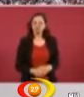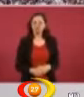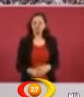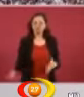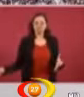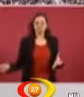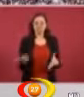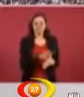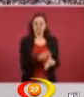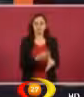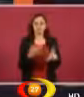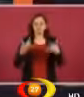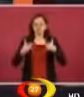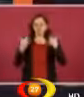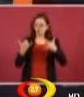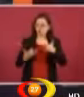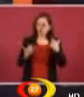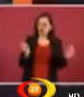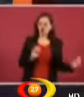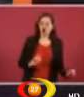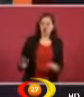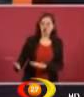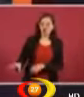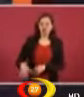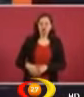del abandono a los jóvenes